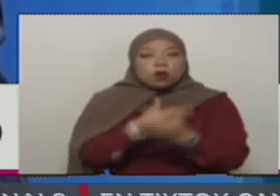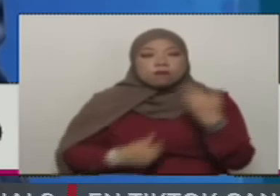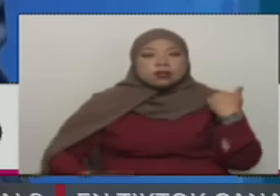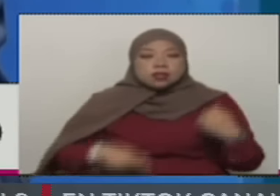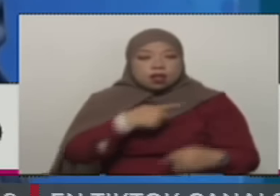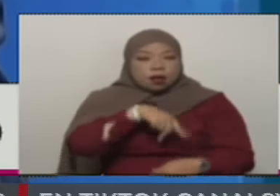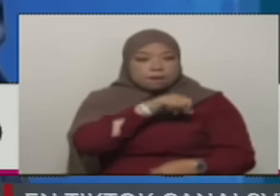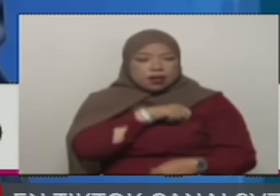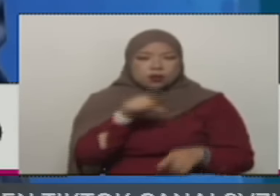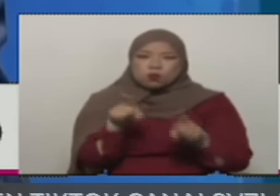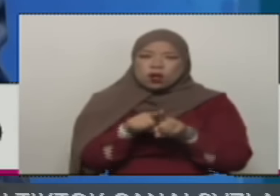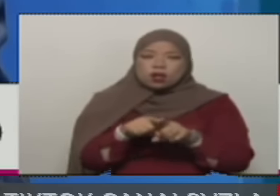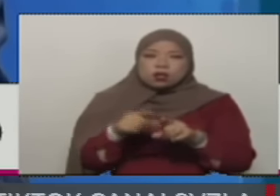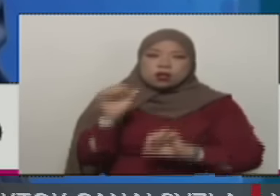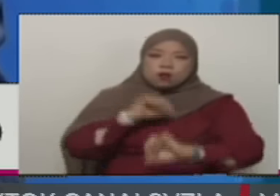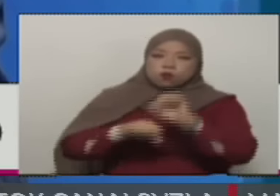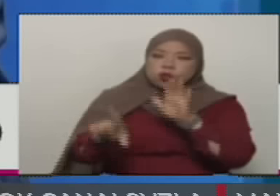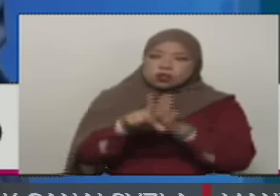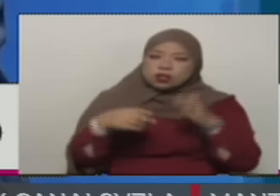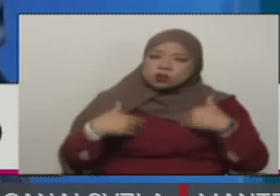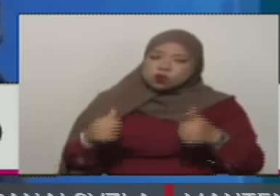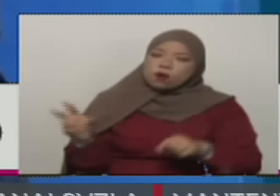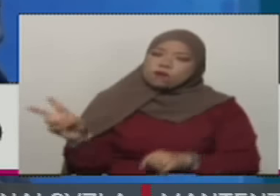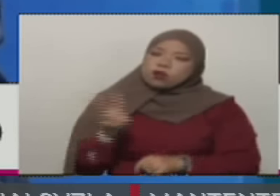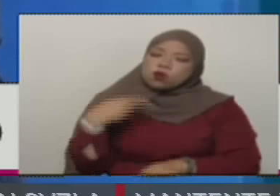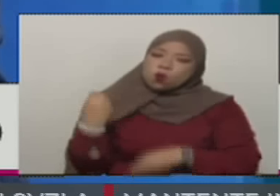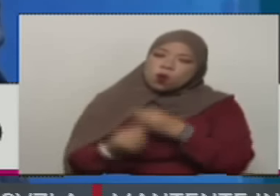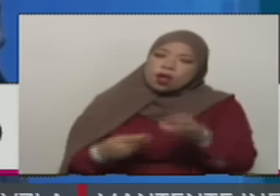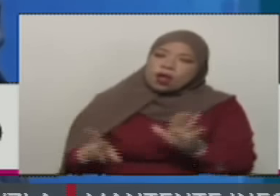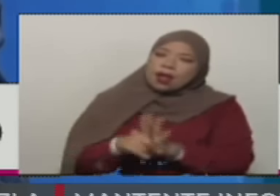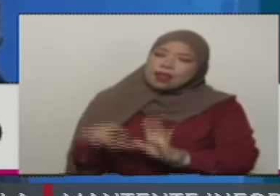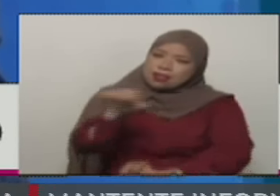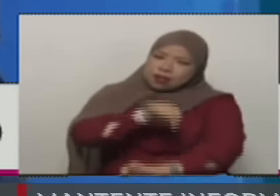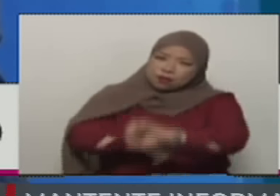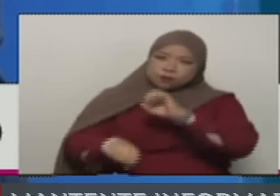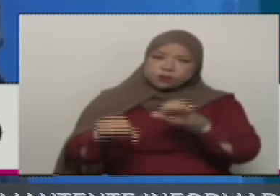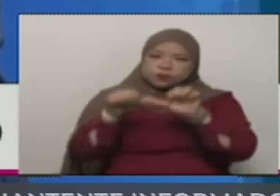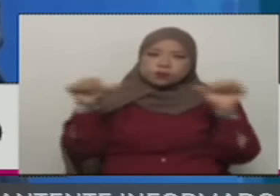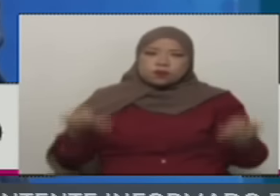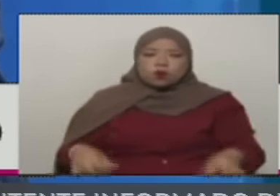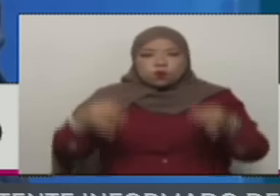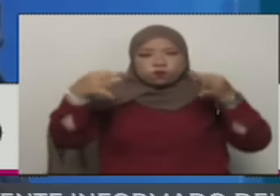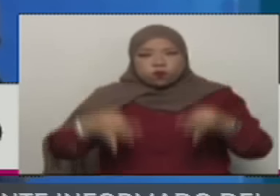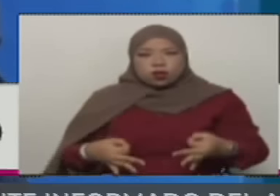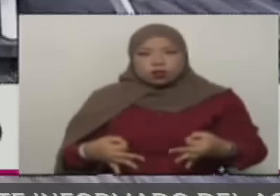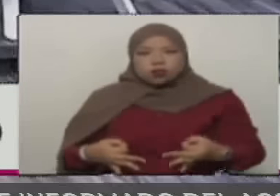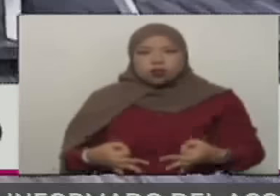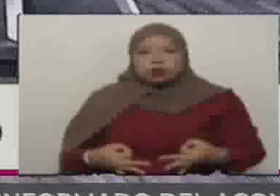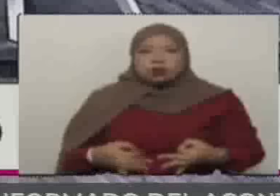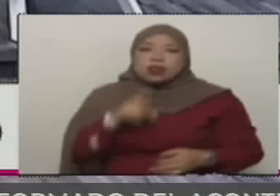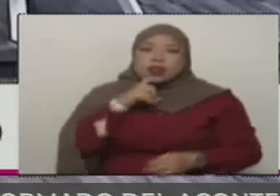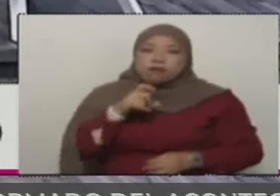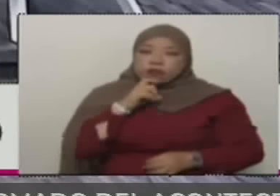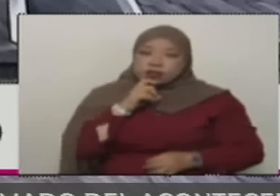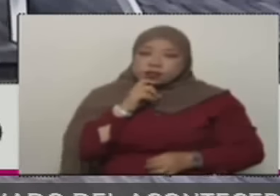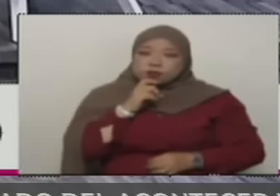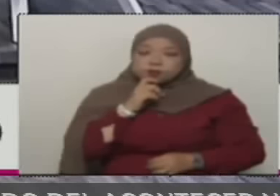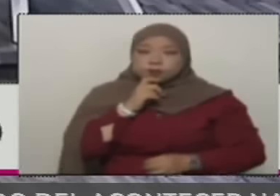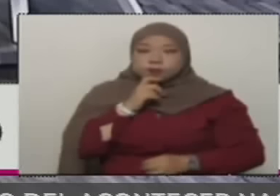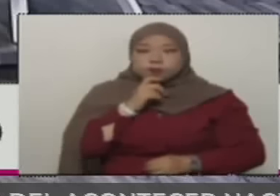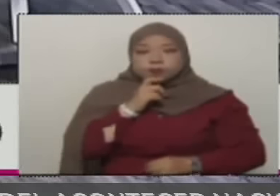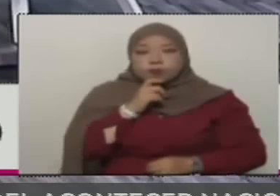para curarnos en salud. Venezuela tiene que hacer leyes antifascistas severas, duras,